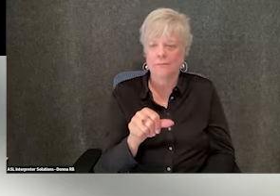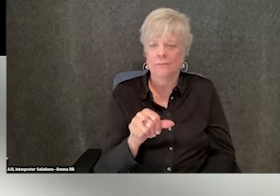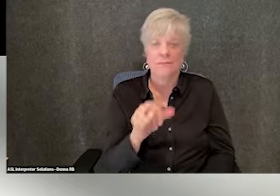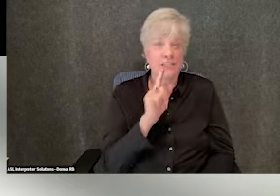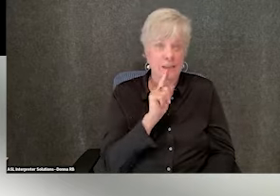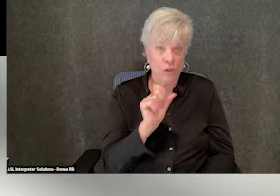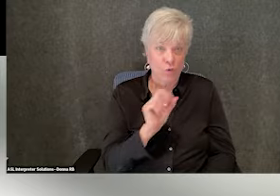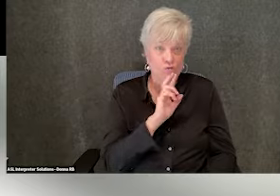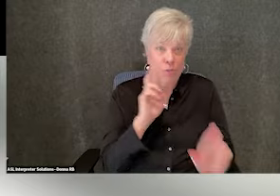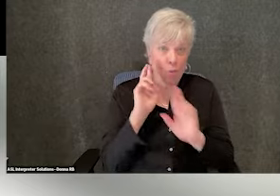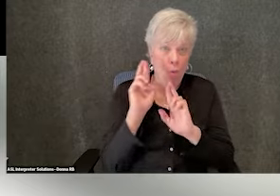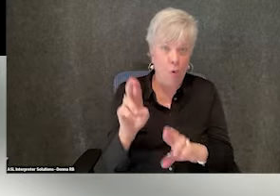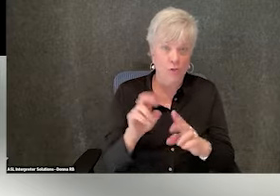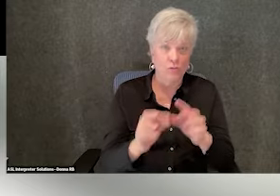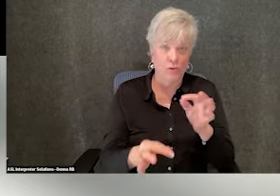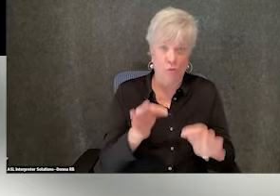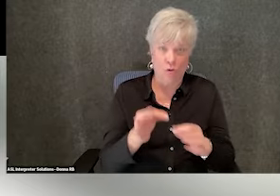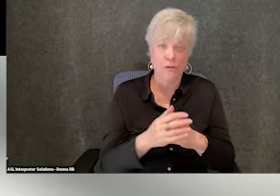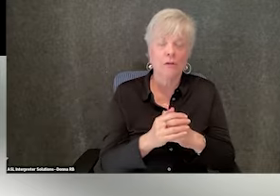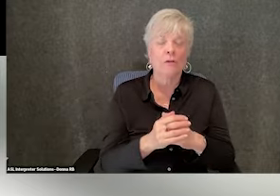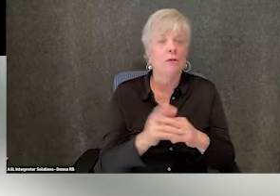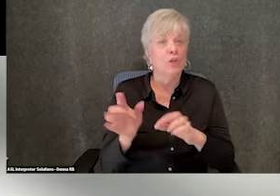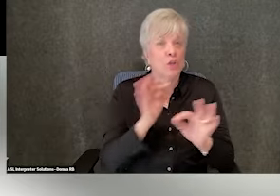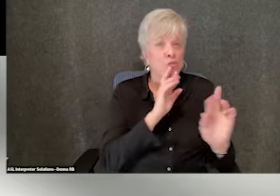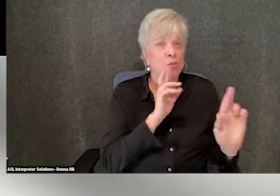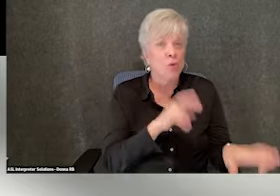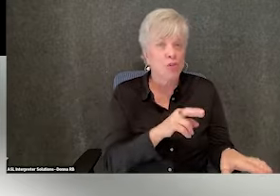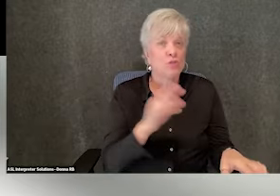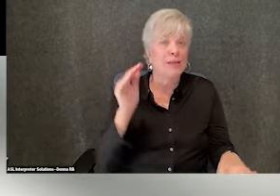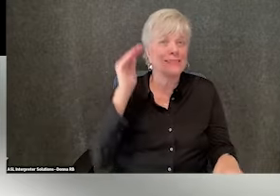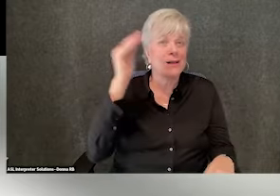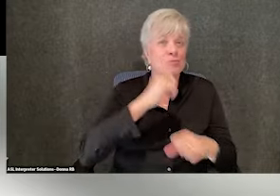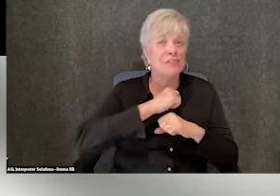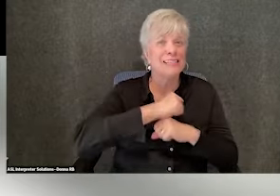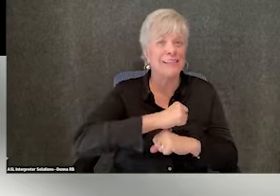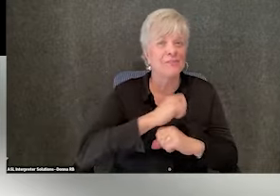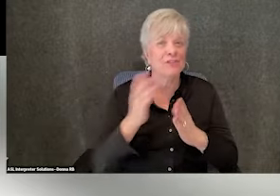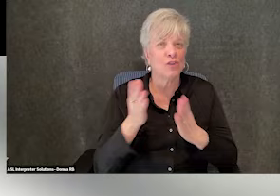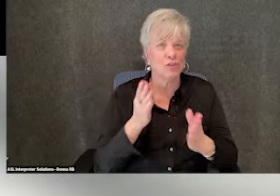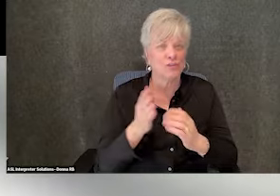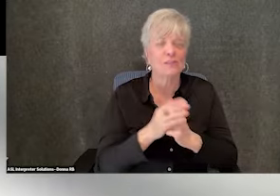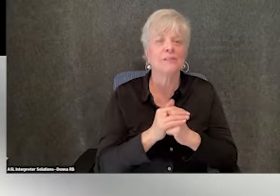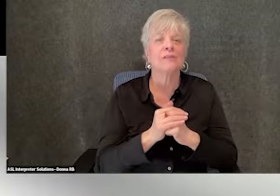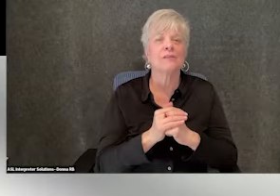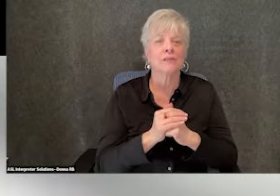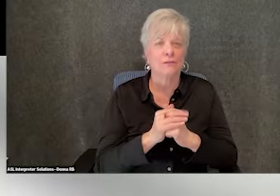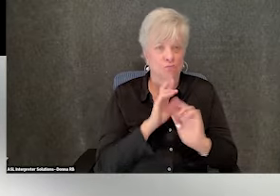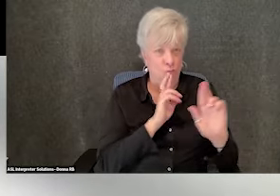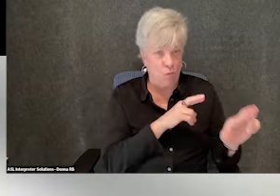sea, corregir si uno está preocupado, si que uno pagó demasiado, uno podría